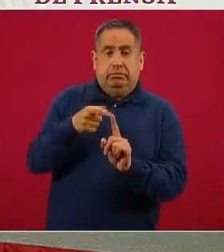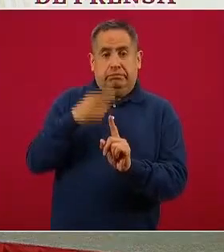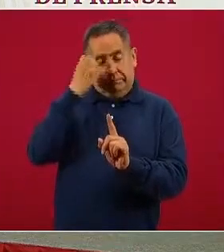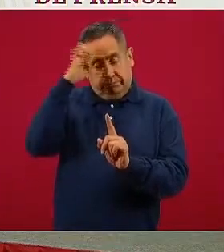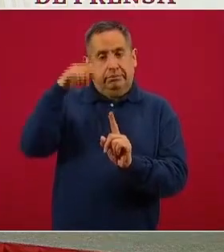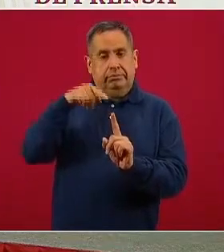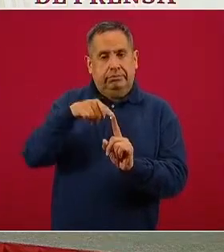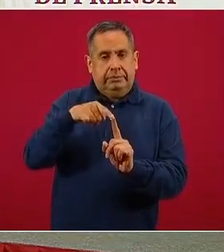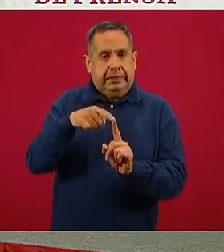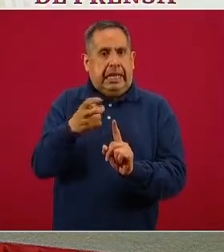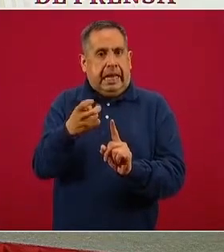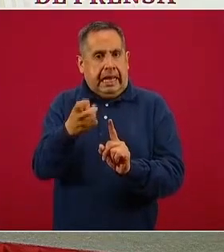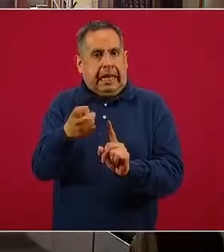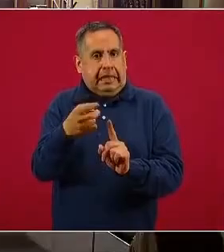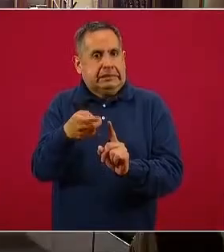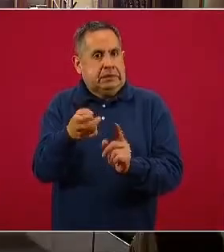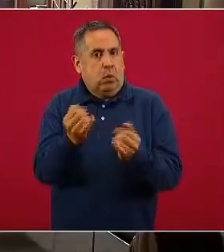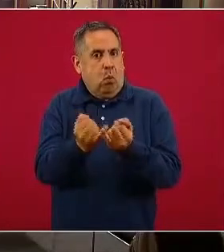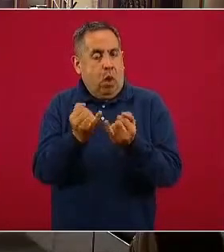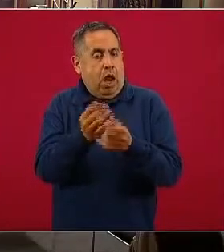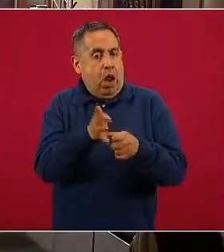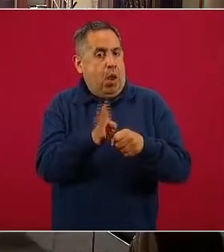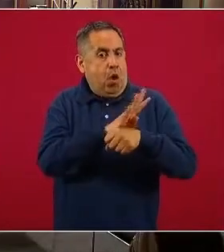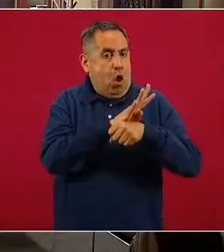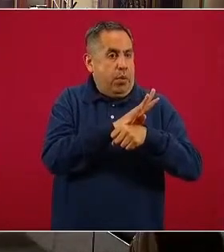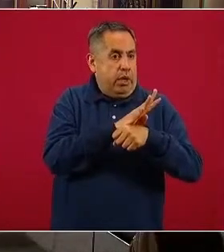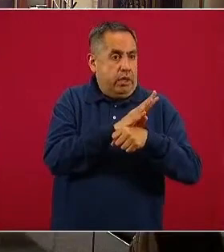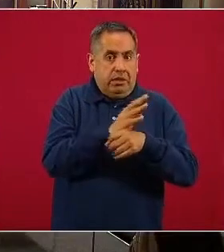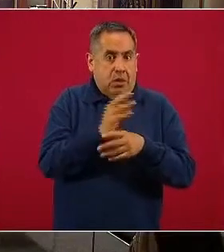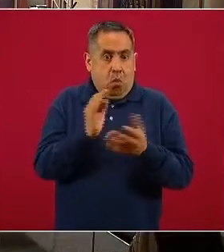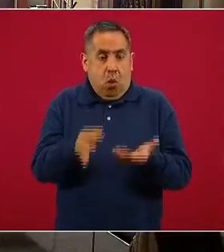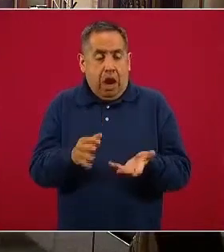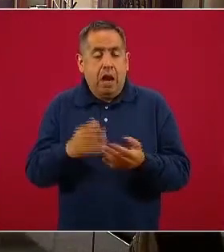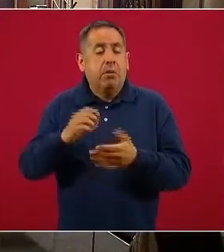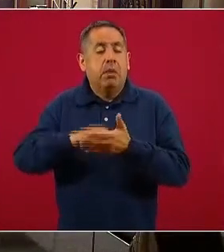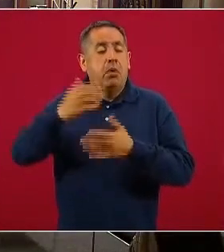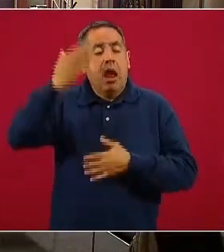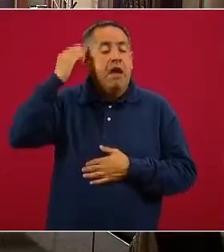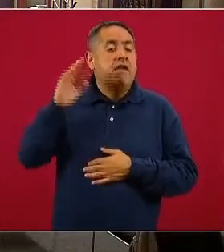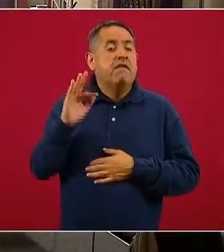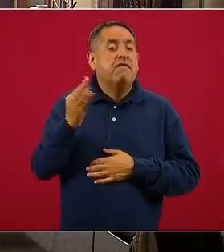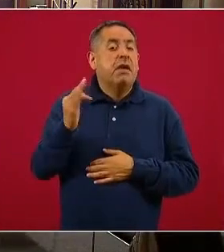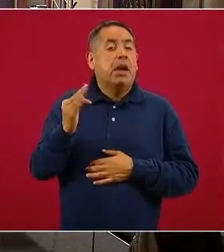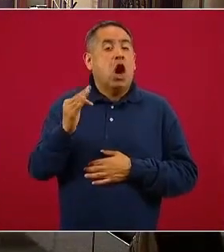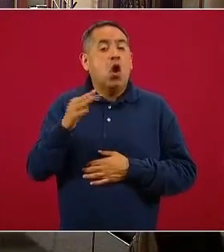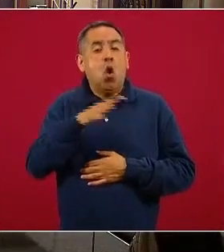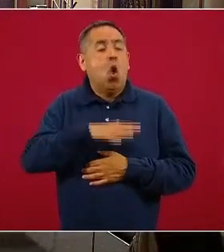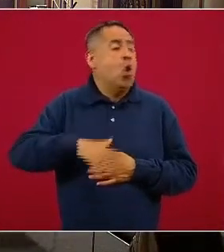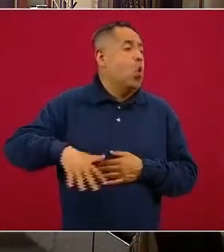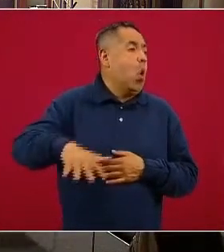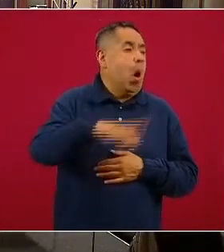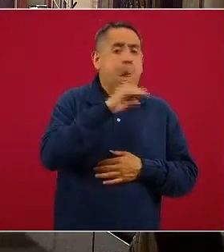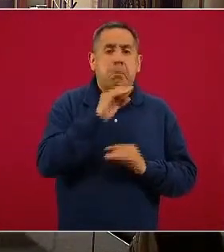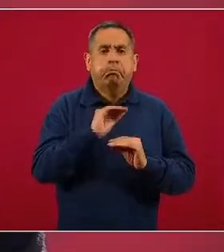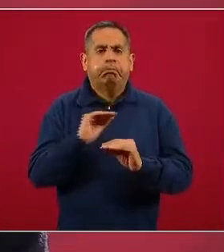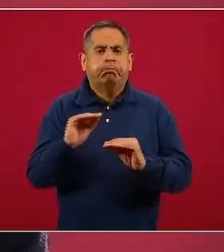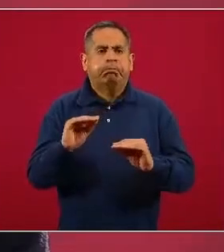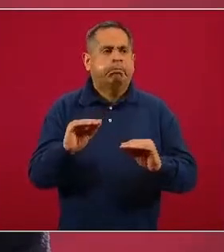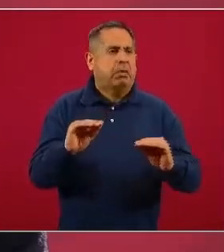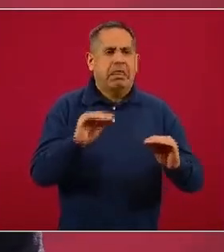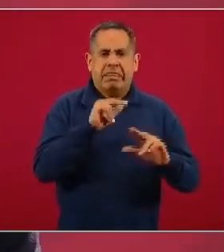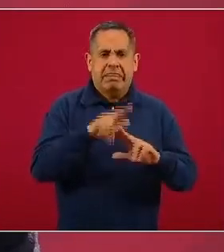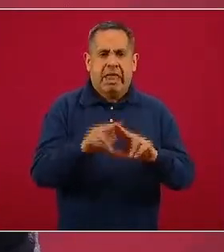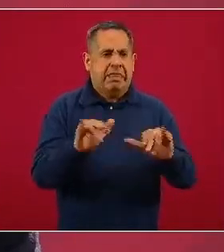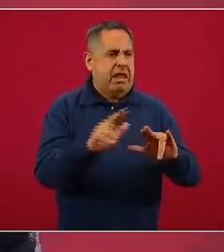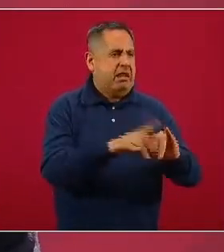precisamente COVID-19, por ser una enfermedad nueva, allá por el mes de febrero, cuando tuvimos los primeros casos, pues prácticamente cada una